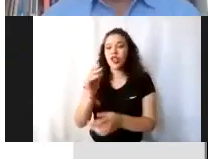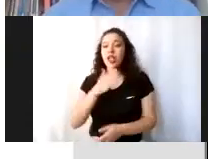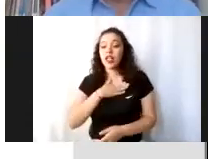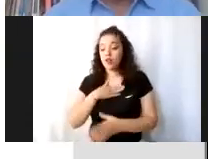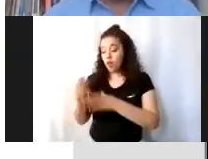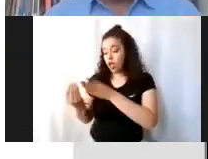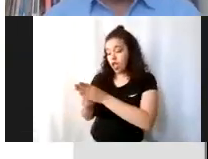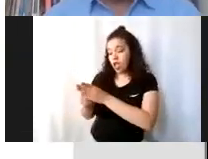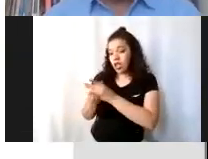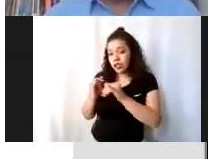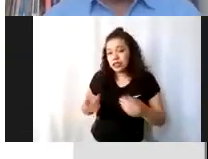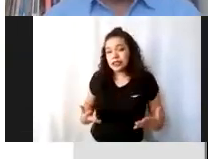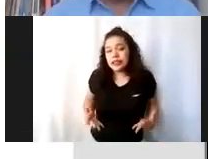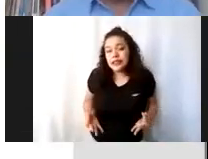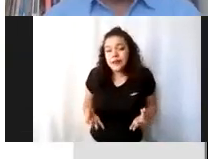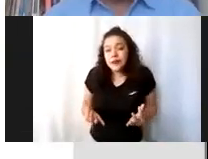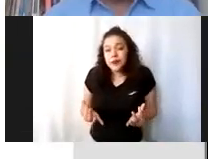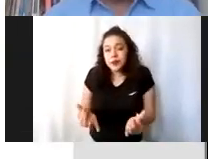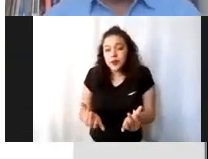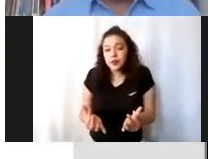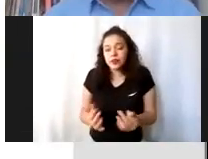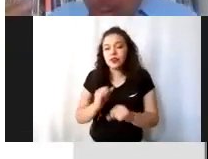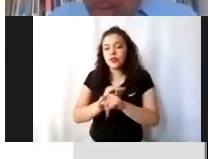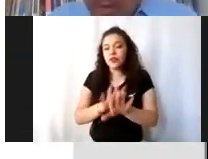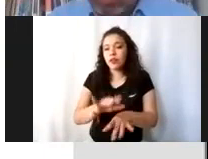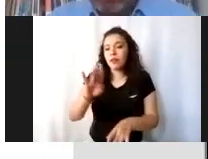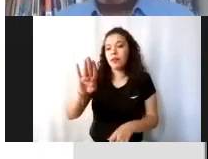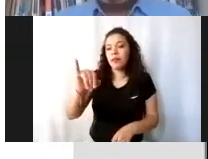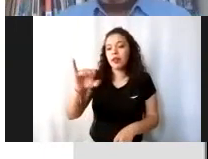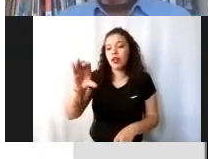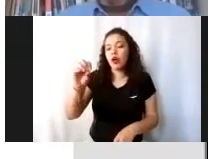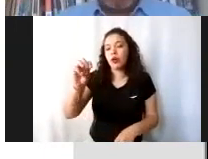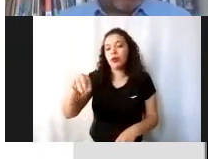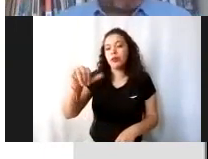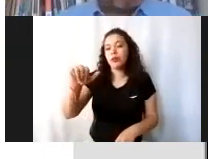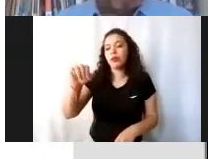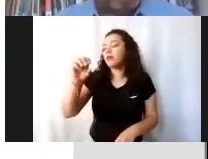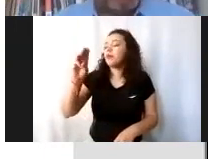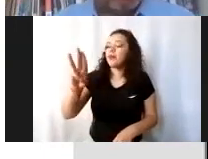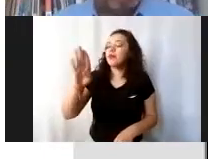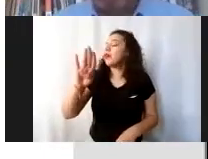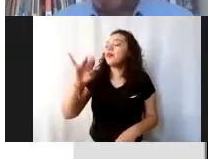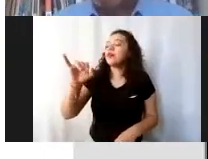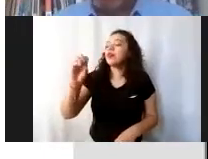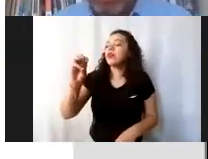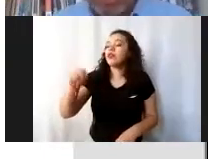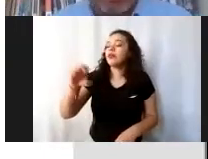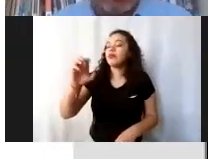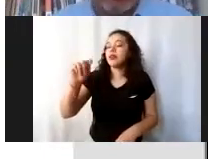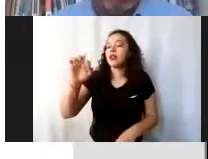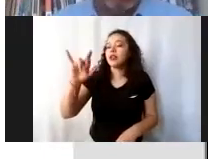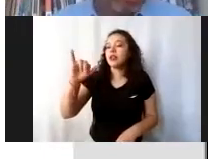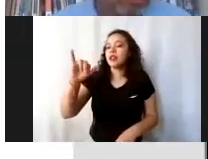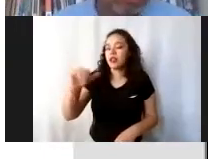y sensible, un dato biométrico. Más aún, si hay algo que nos define por antonomasia